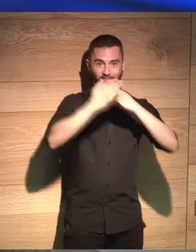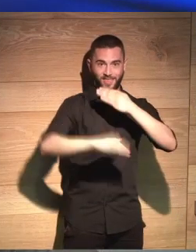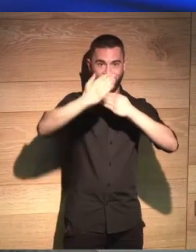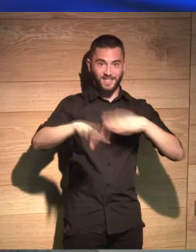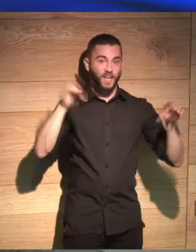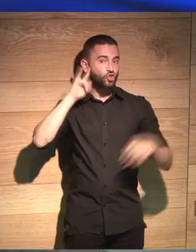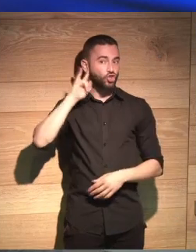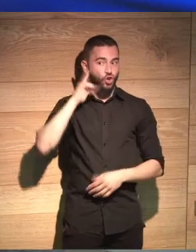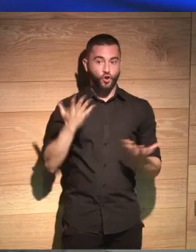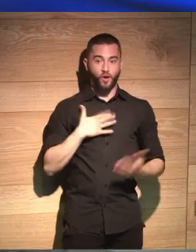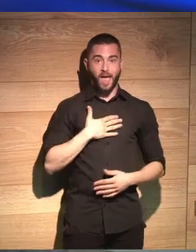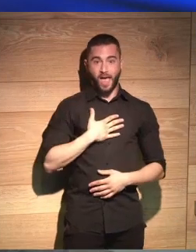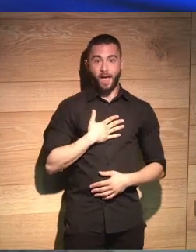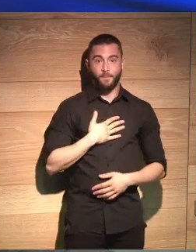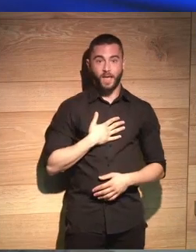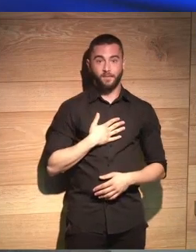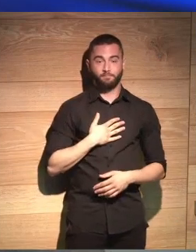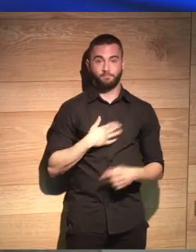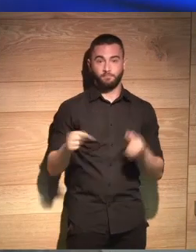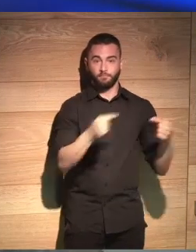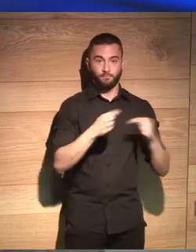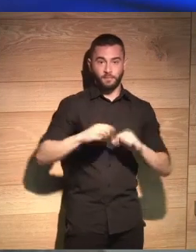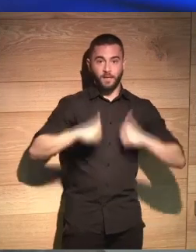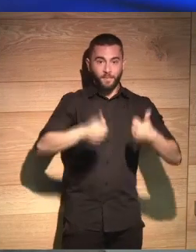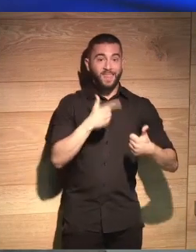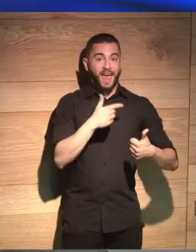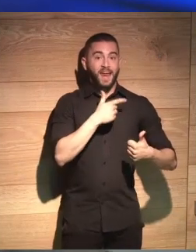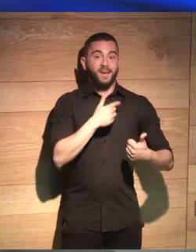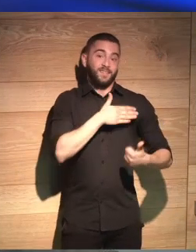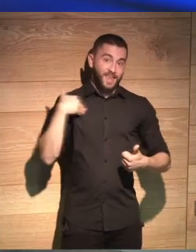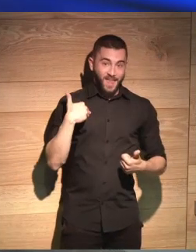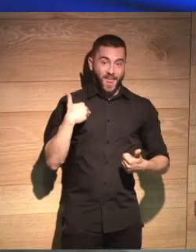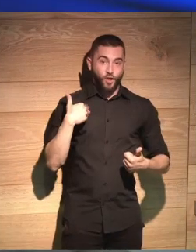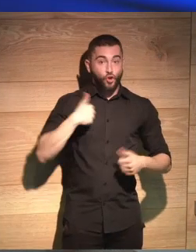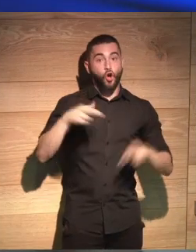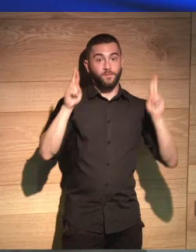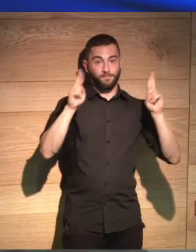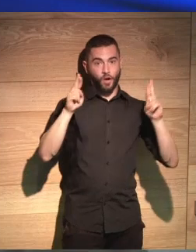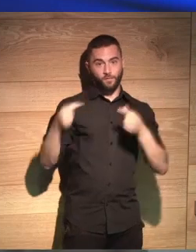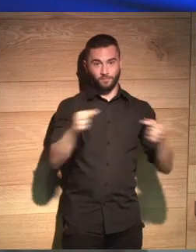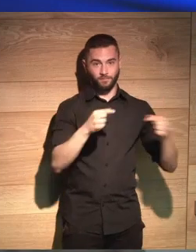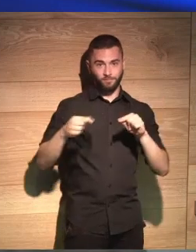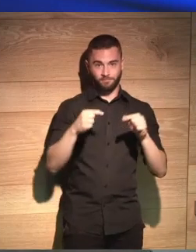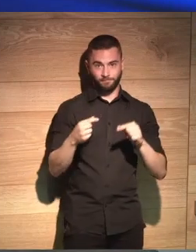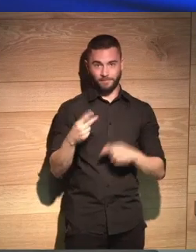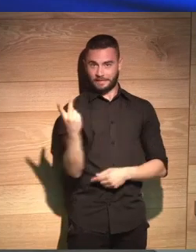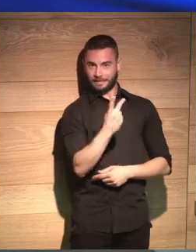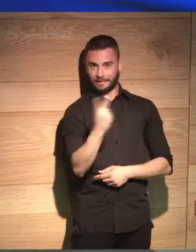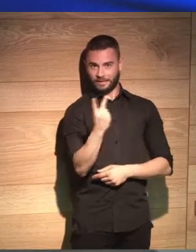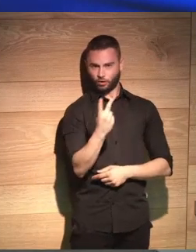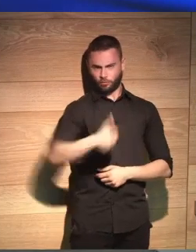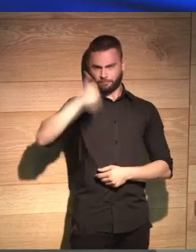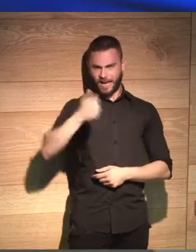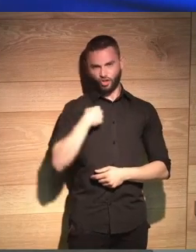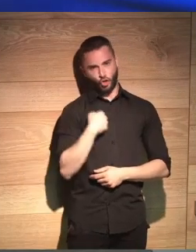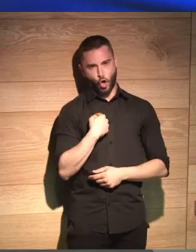gustaría empezar esta conversación, que espero, como digo, quiero que sea una conversación entre vosotros. Yo me limitaré